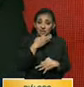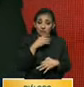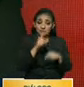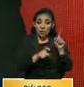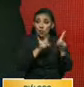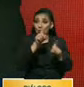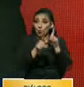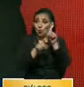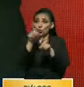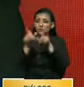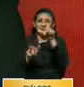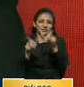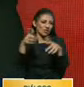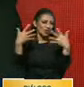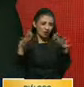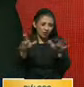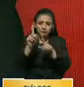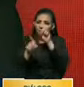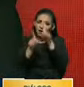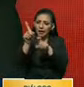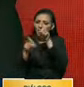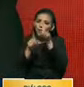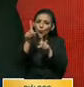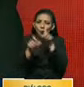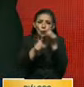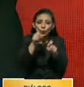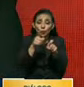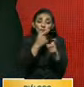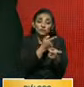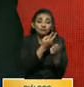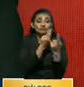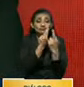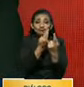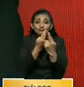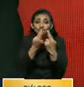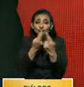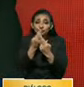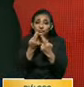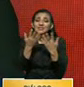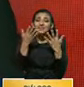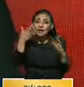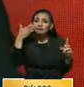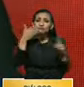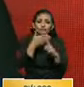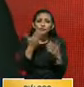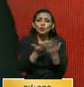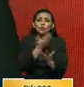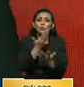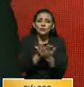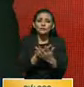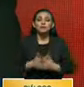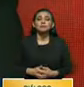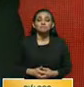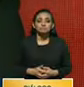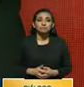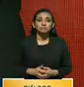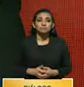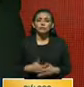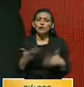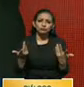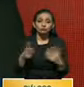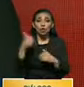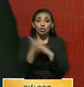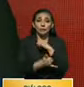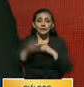recogido y que anunciamos en este espacio para escuchar las propuestas de los candidatos a la presidencia. El modelo económico, la inversión